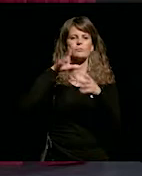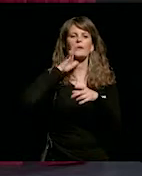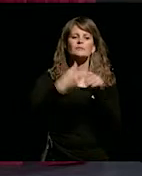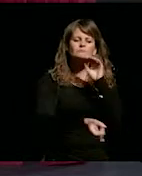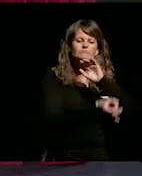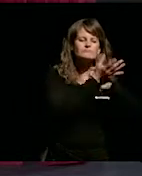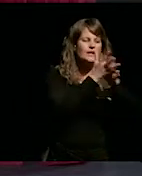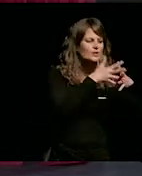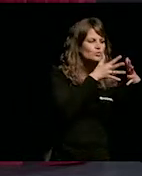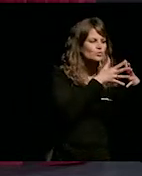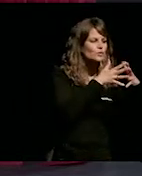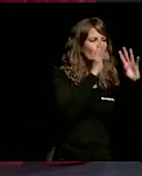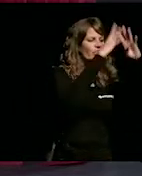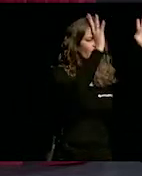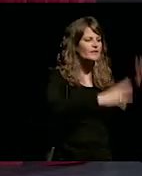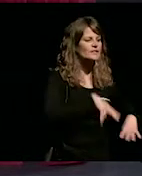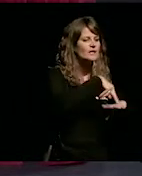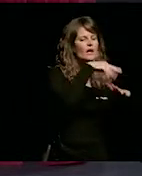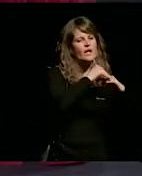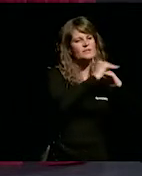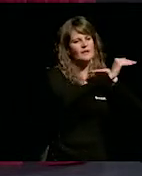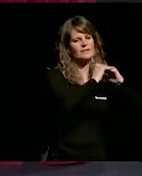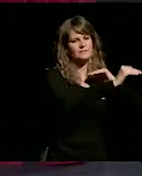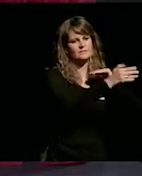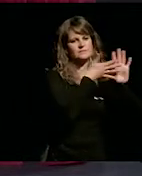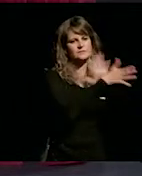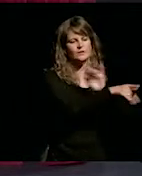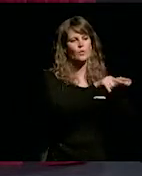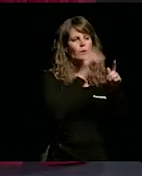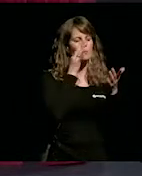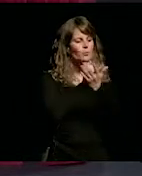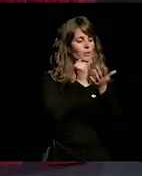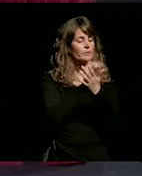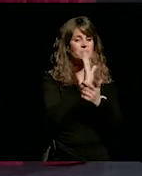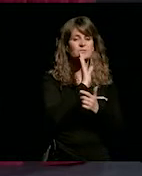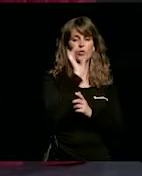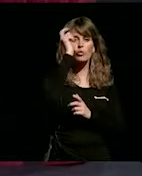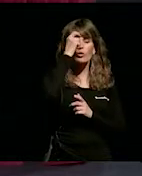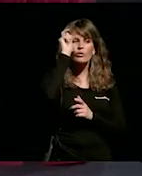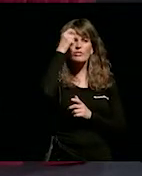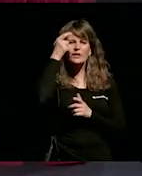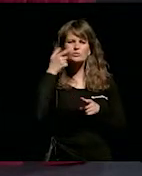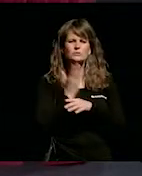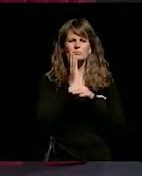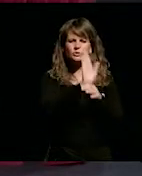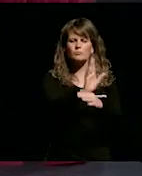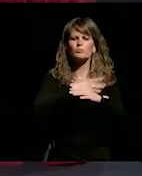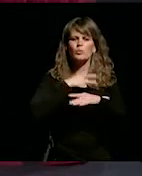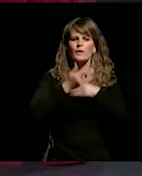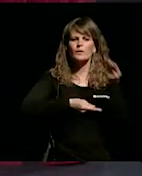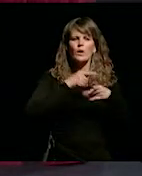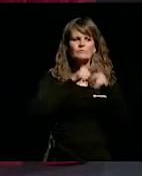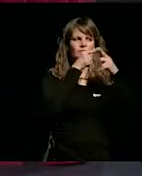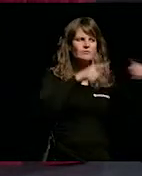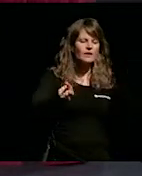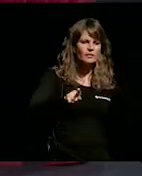una estructura circense estable, para poder poner a prueba estos conceptos y demostrar que se podía marcar una diferencia.